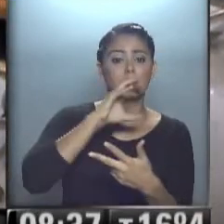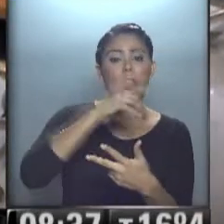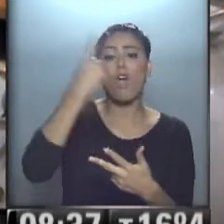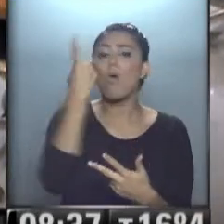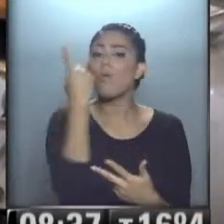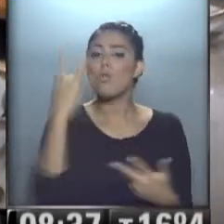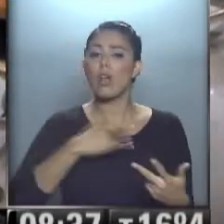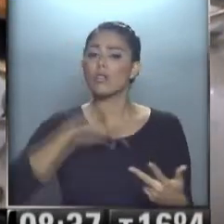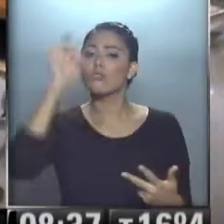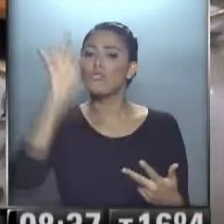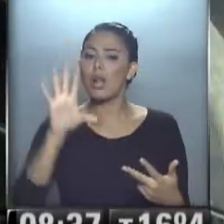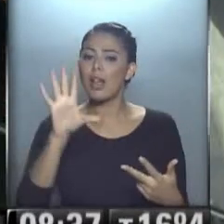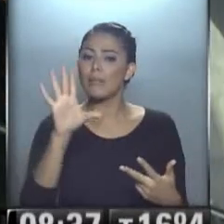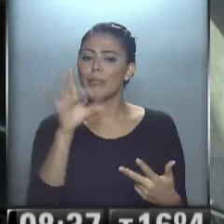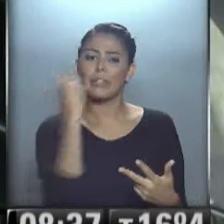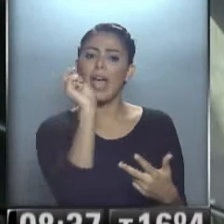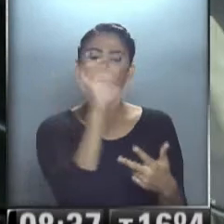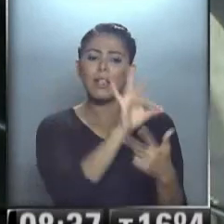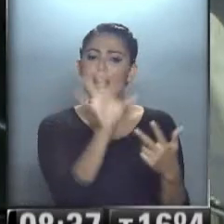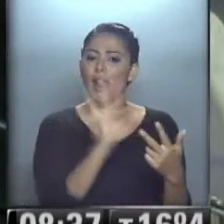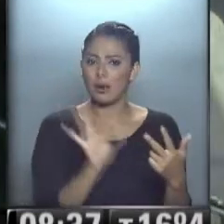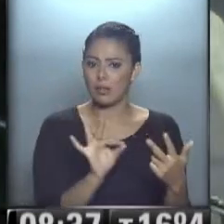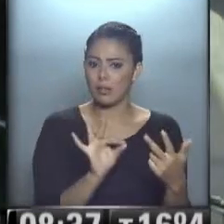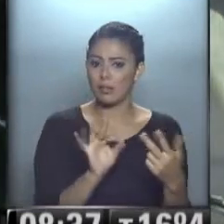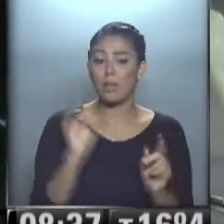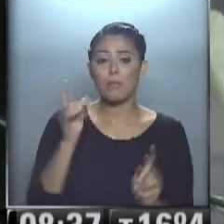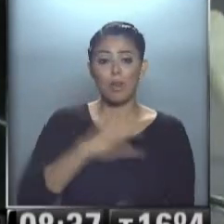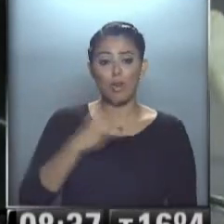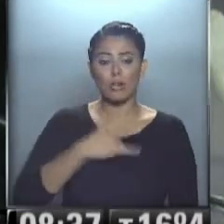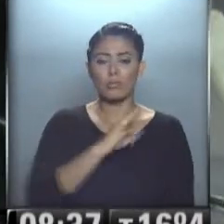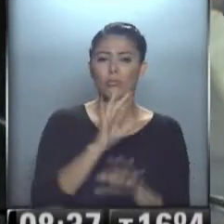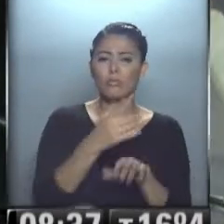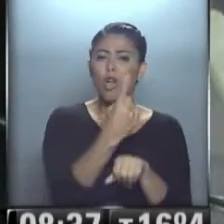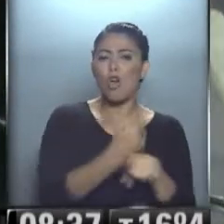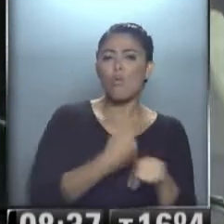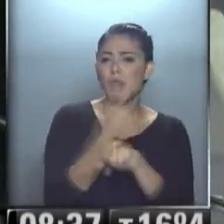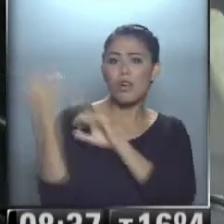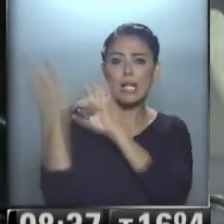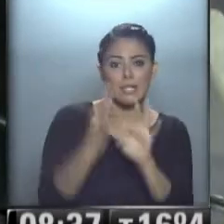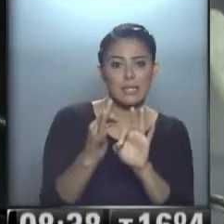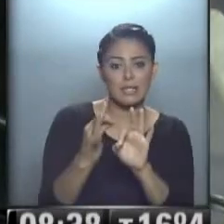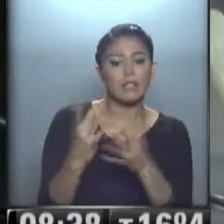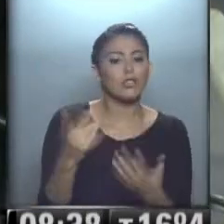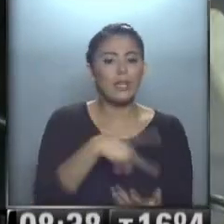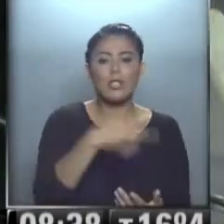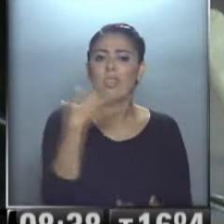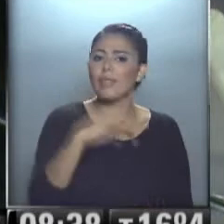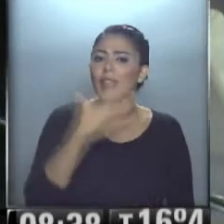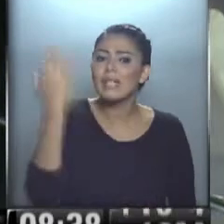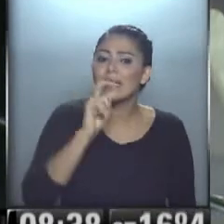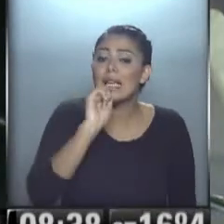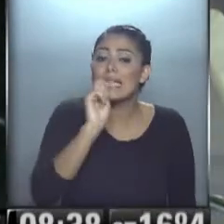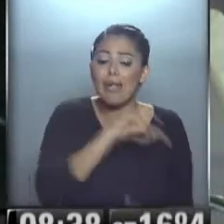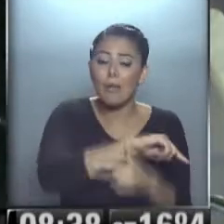único corazón que tienen en disponibilidad y que está llegando a la clínica en una hora. Tienen ese tiempo para decidir quién será el que